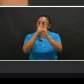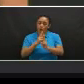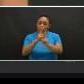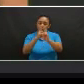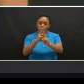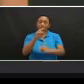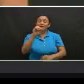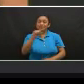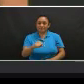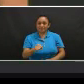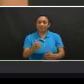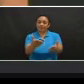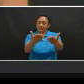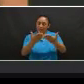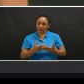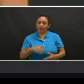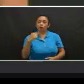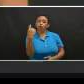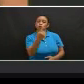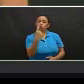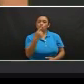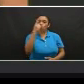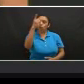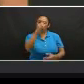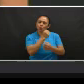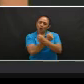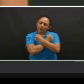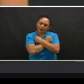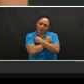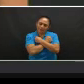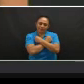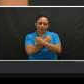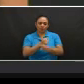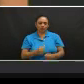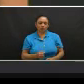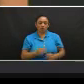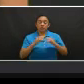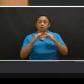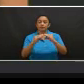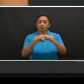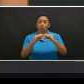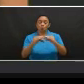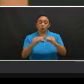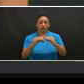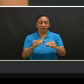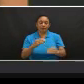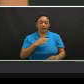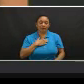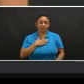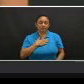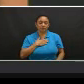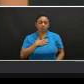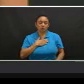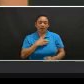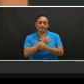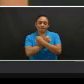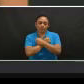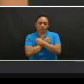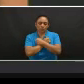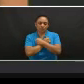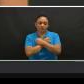honor. Si me ha dado todo su cariño, me cuida de este niño